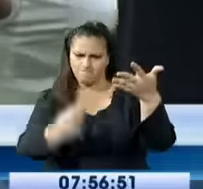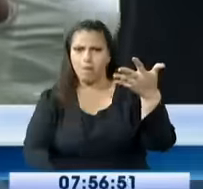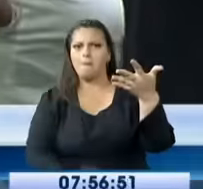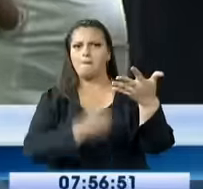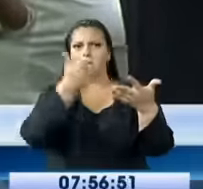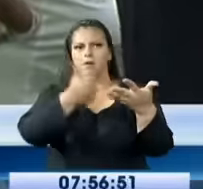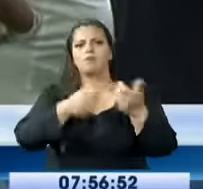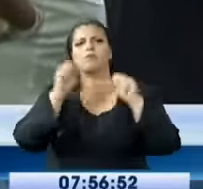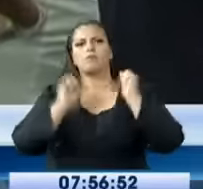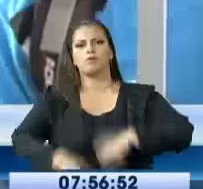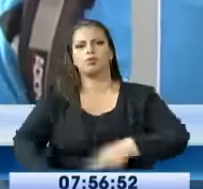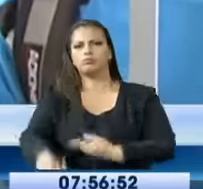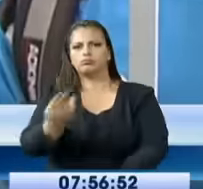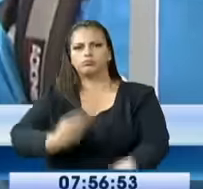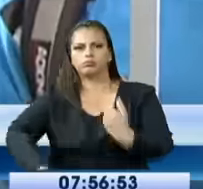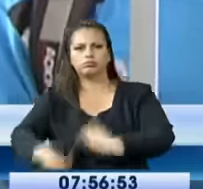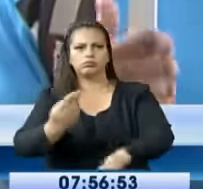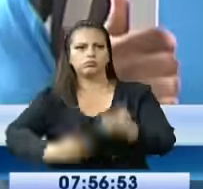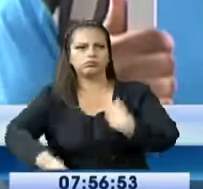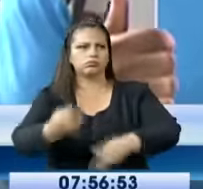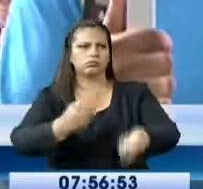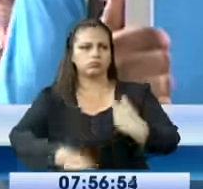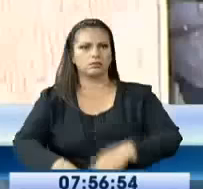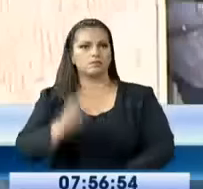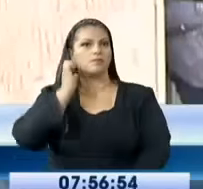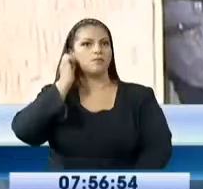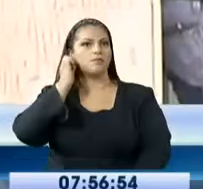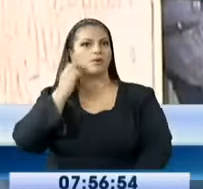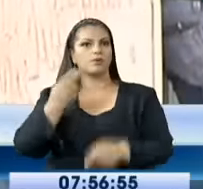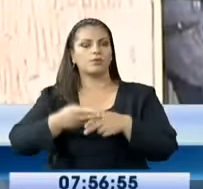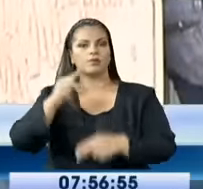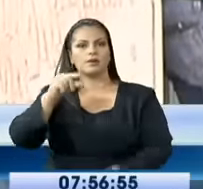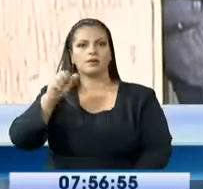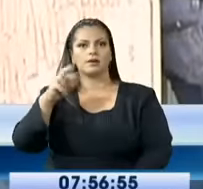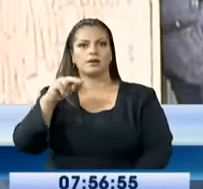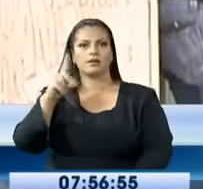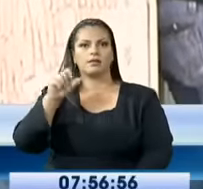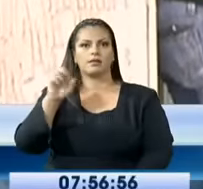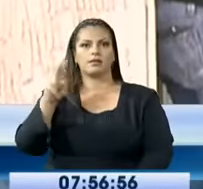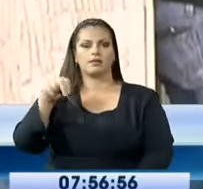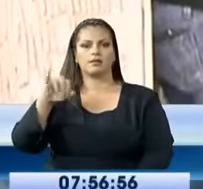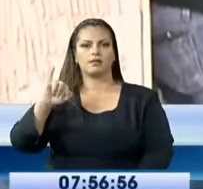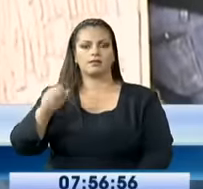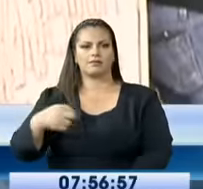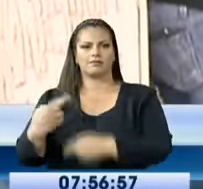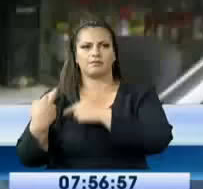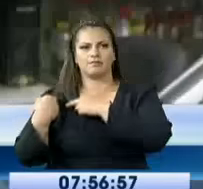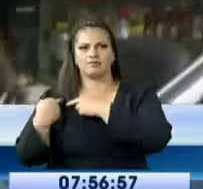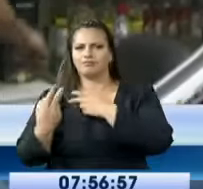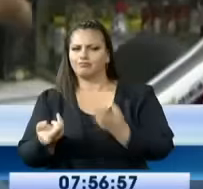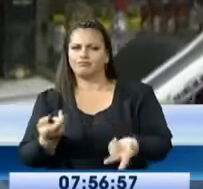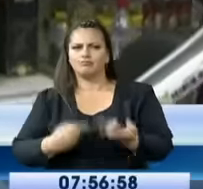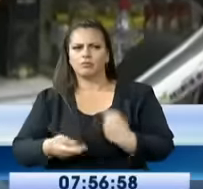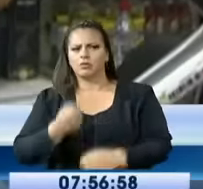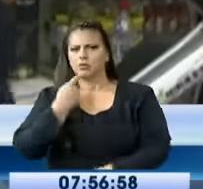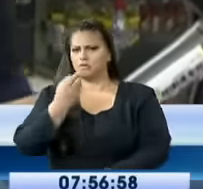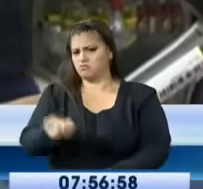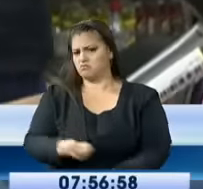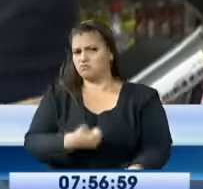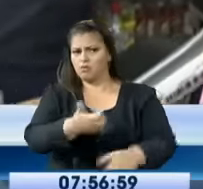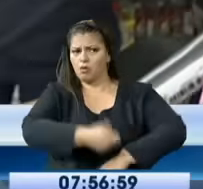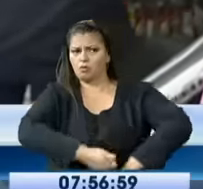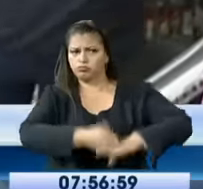compartido con Gardenia Ponce, encargada de uno de los locales revisados. Me parece una buena idea eso también,